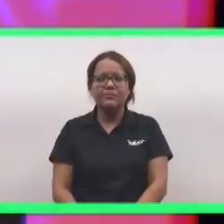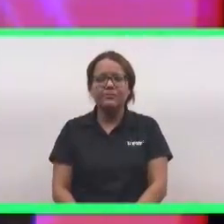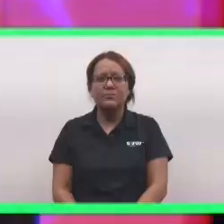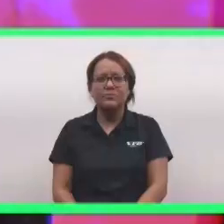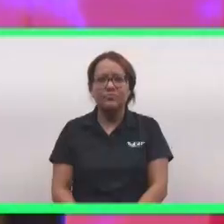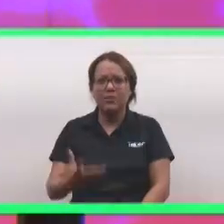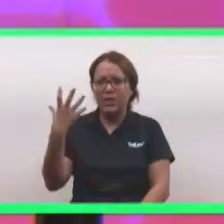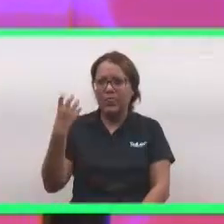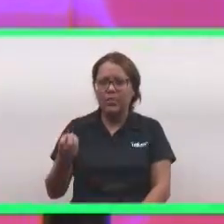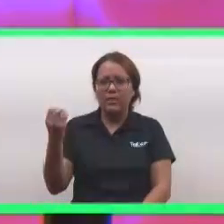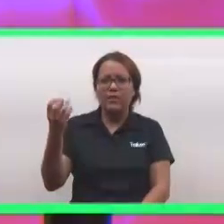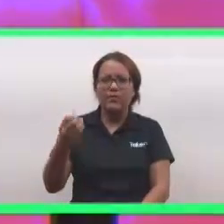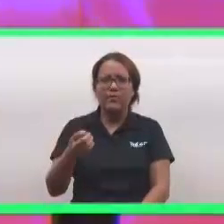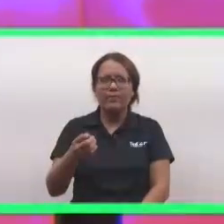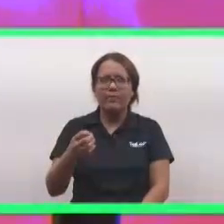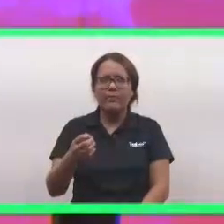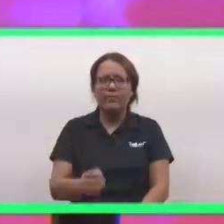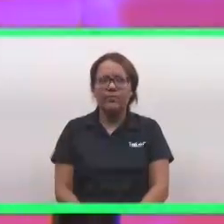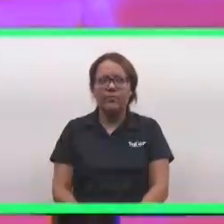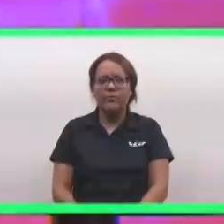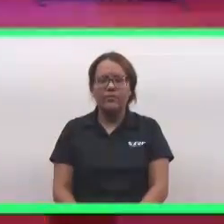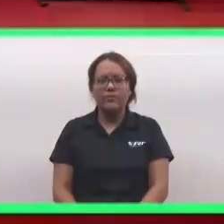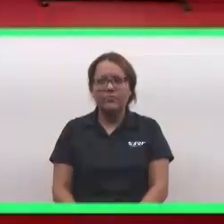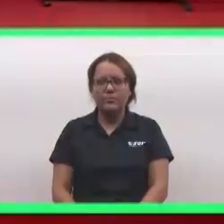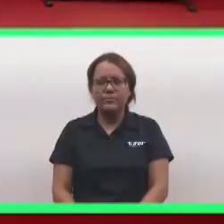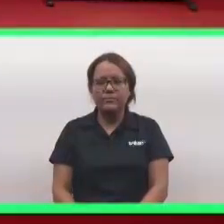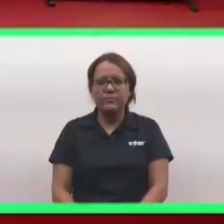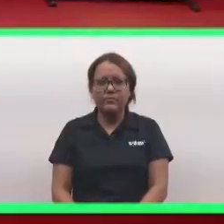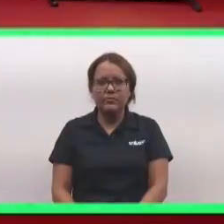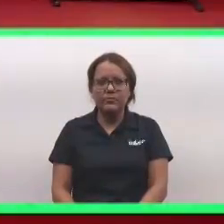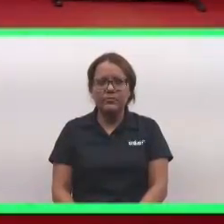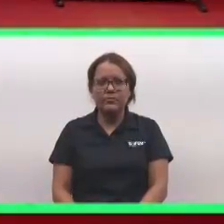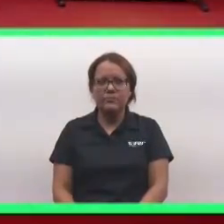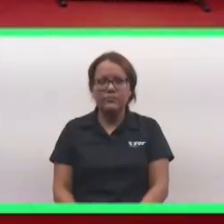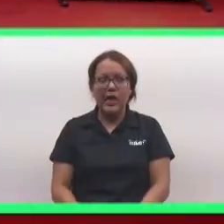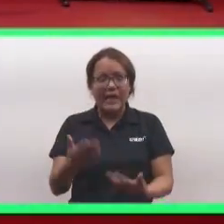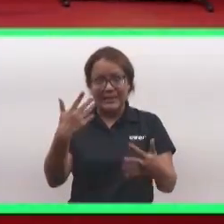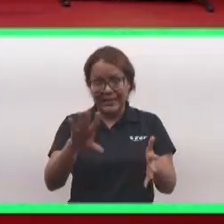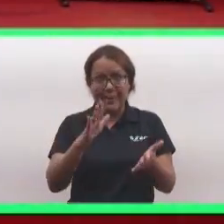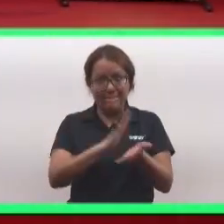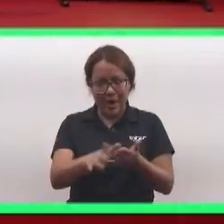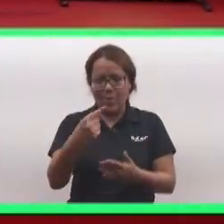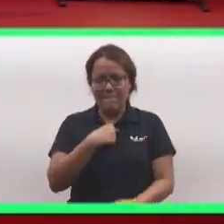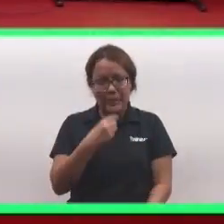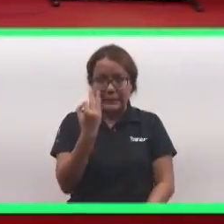Todos los días pregunto, ¿ya salió el iPhone 15? No, pastor, vamos por el 13. Pero yo quiero el 15.